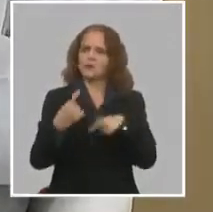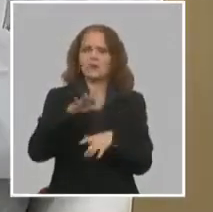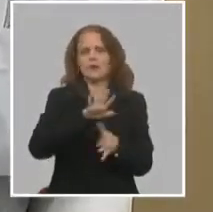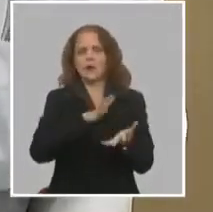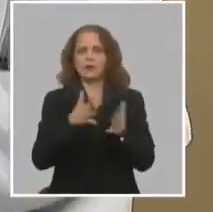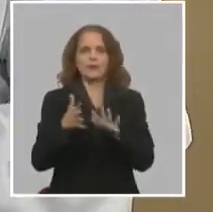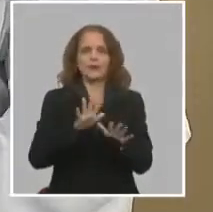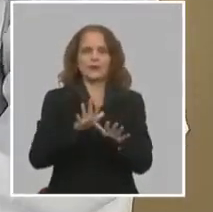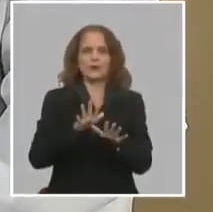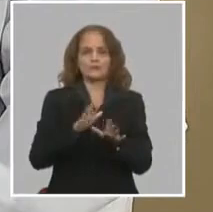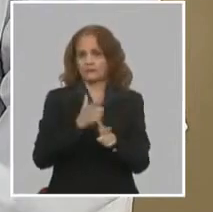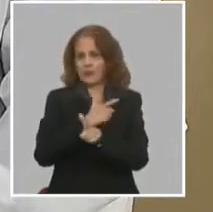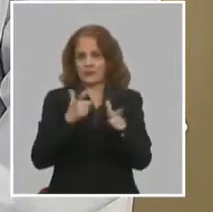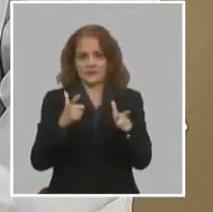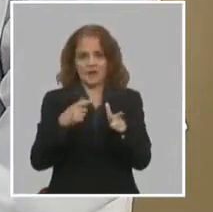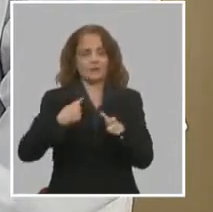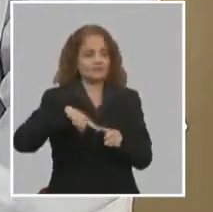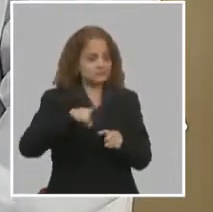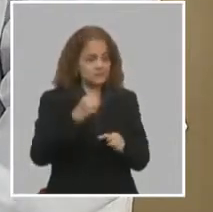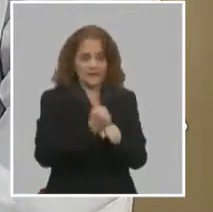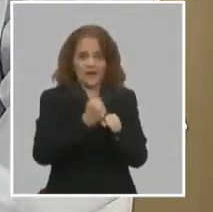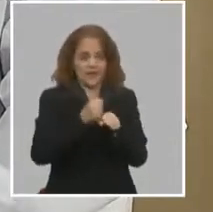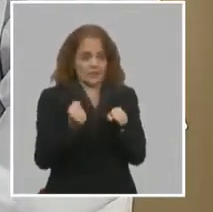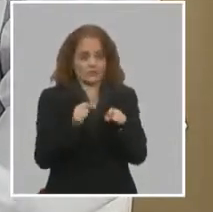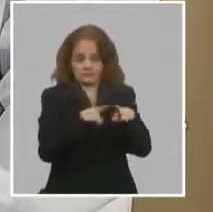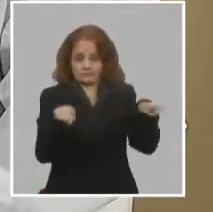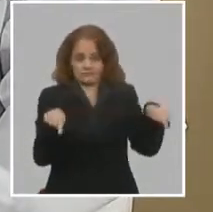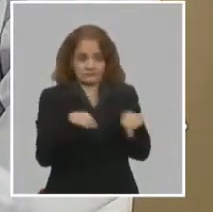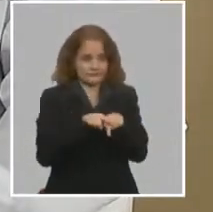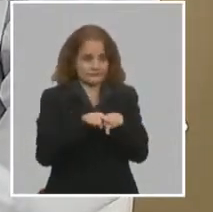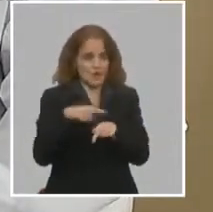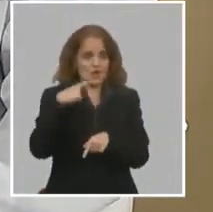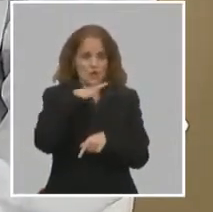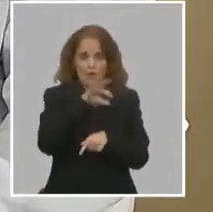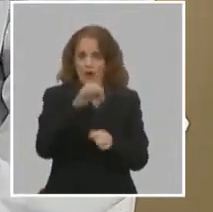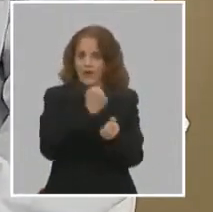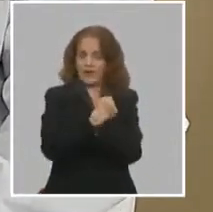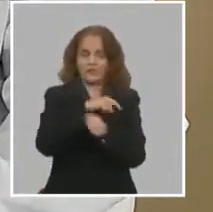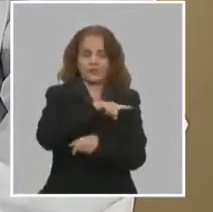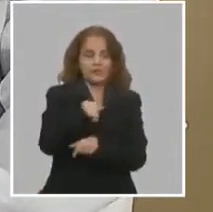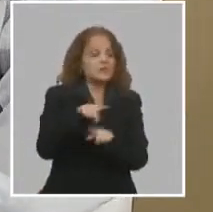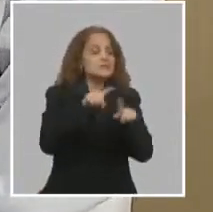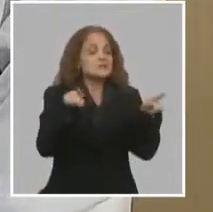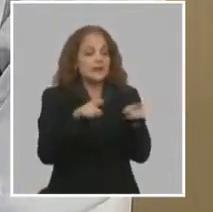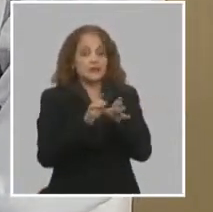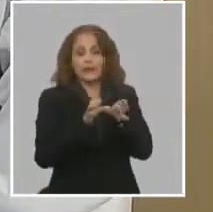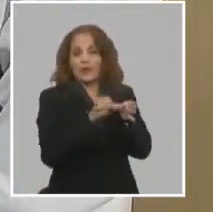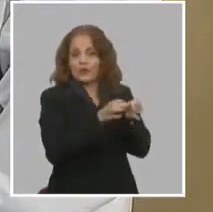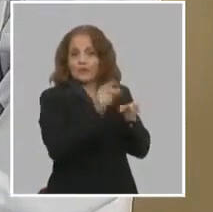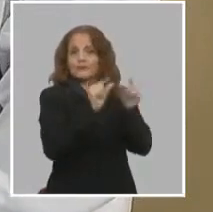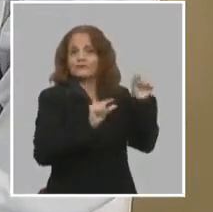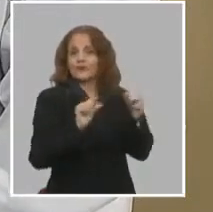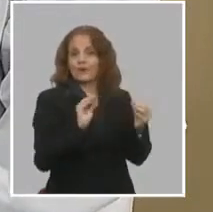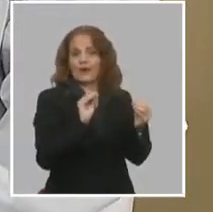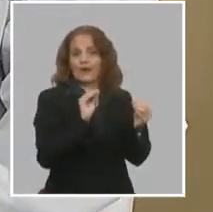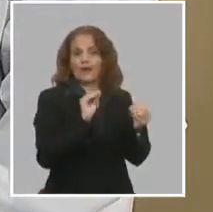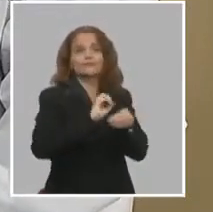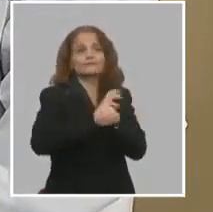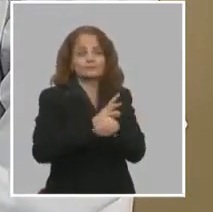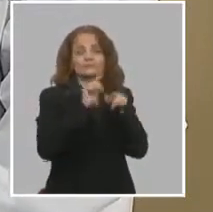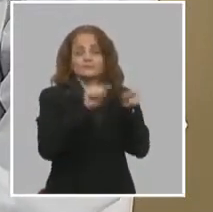casi todos a zonas rojas, así a centros de aislamiento, a centros de evaluación de los